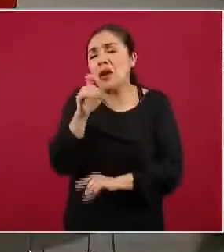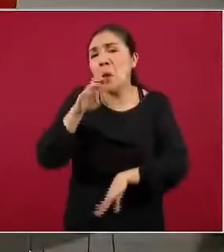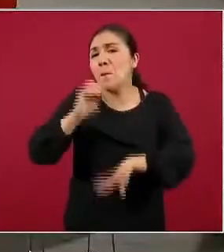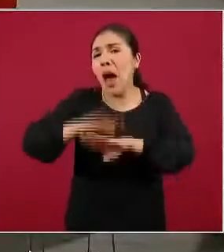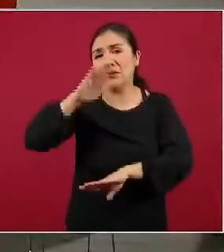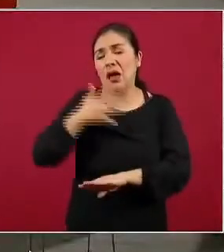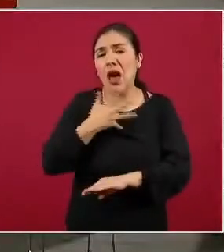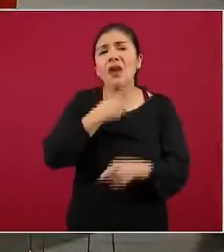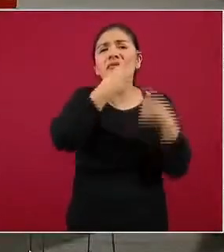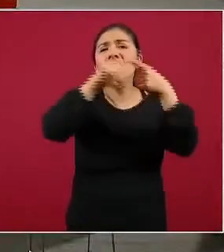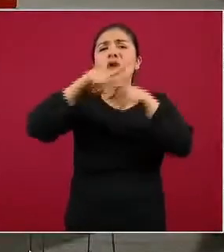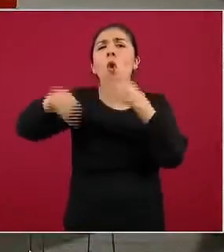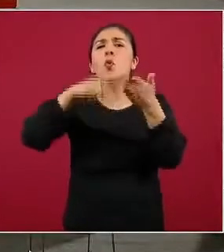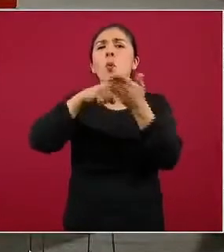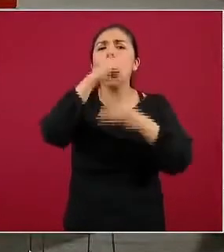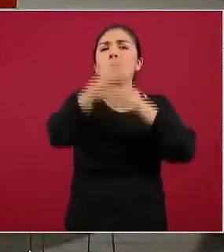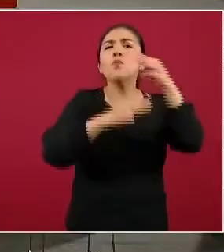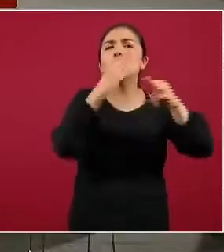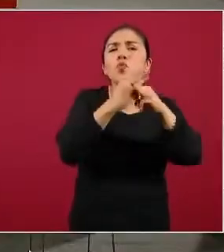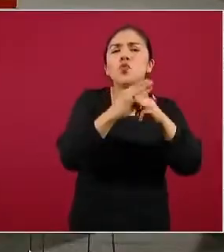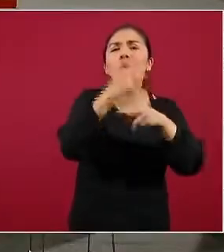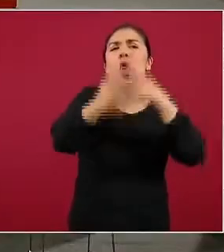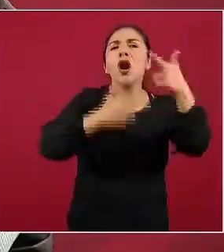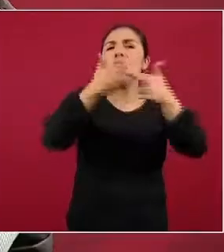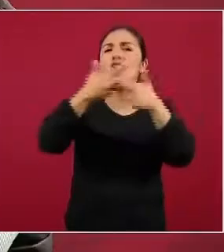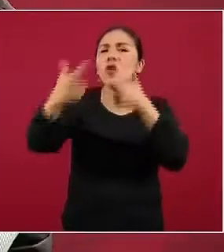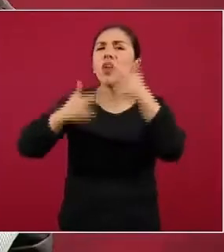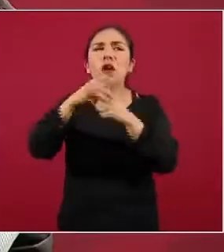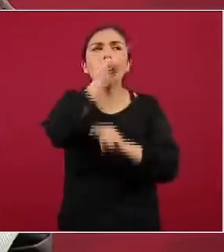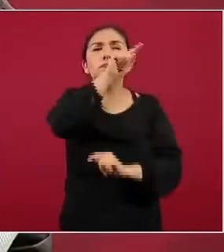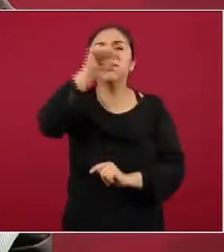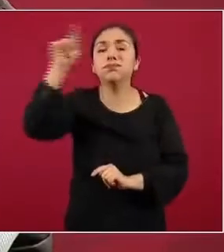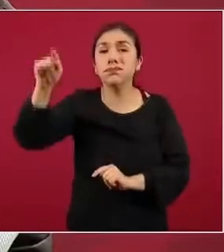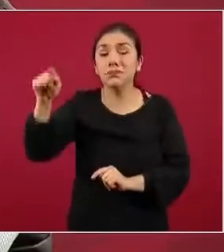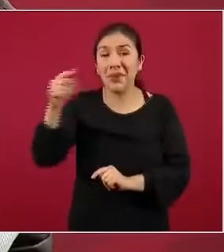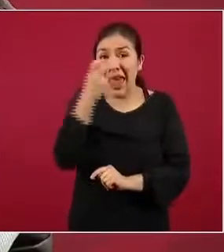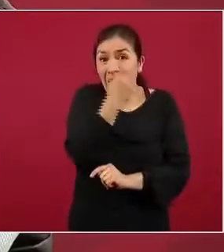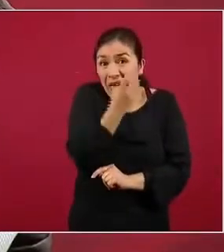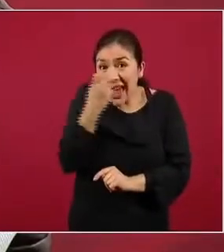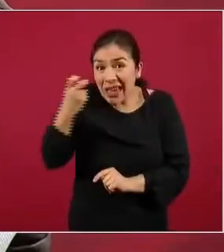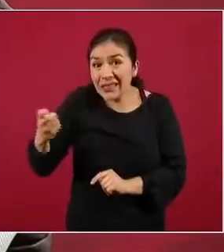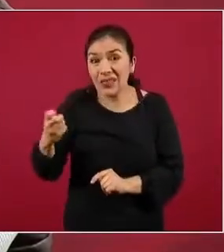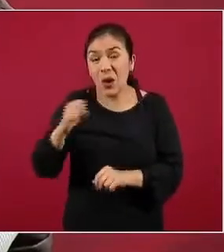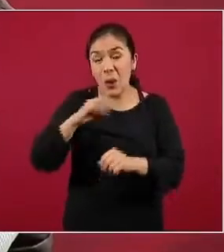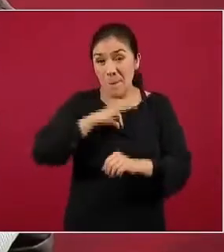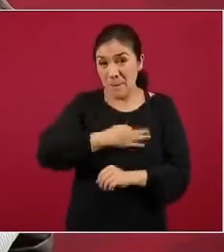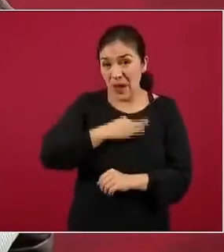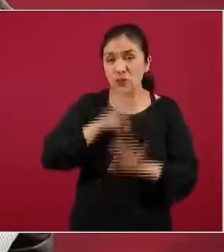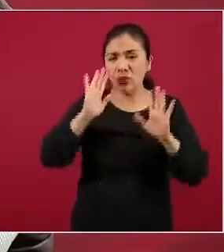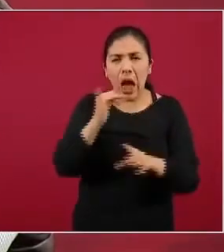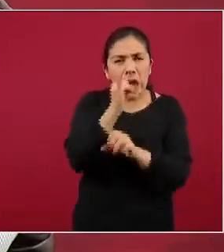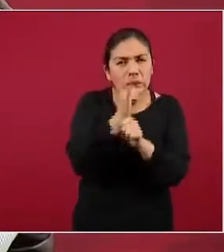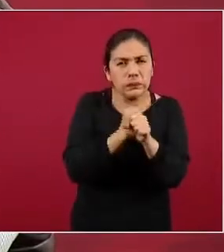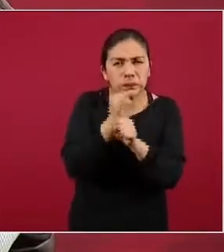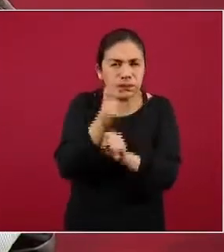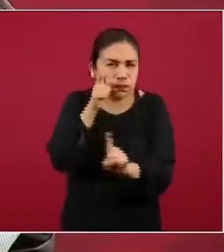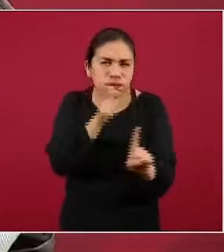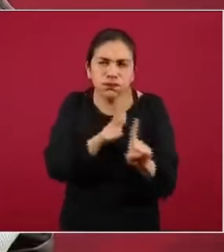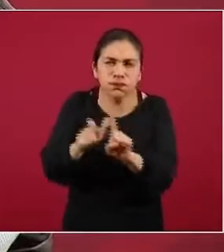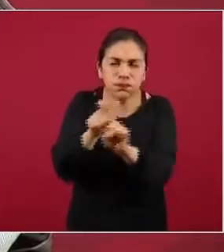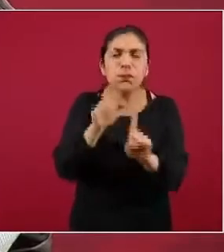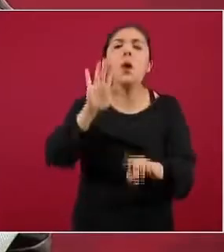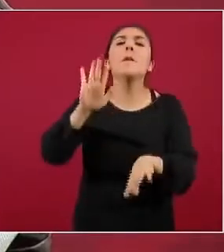en diferentes regiones del virus, que todas estas son en su momento investigadas y se les da un seguimiento